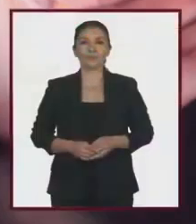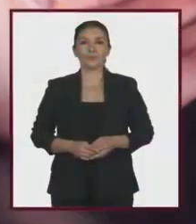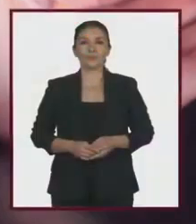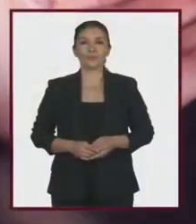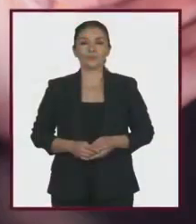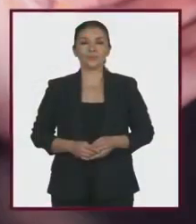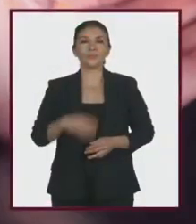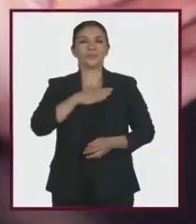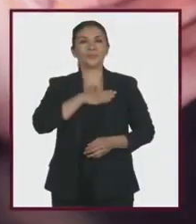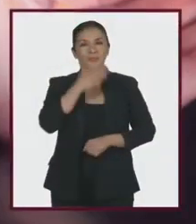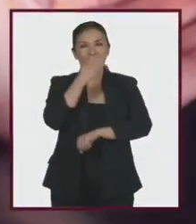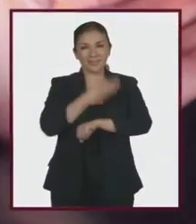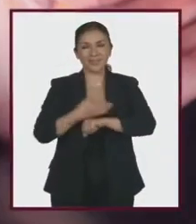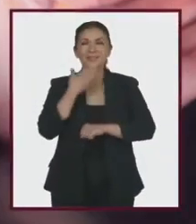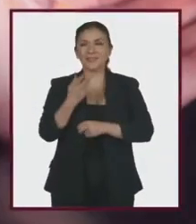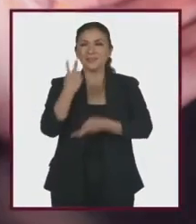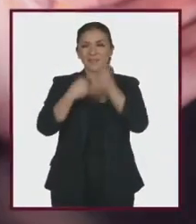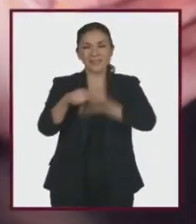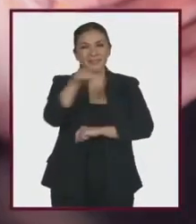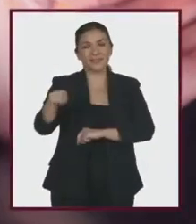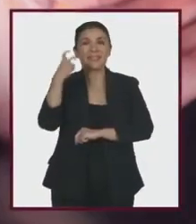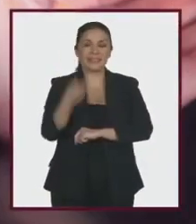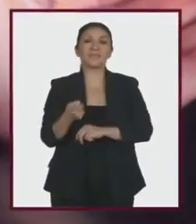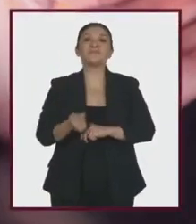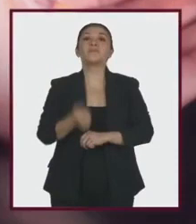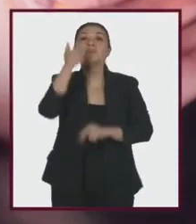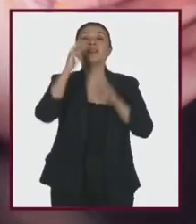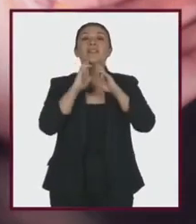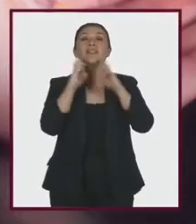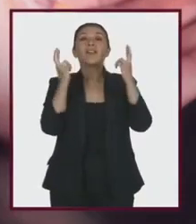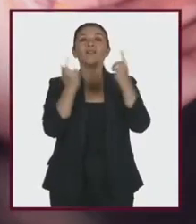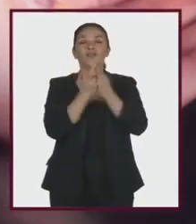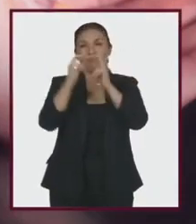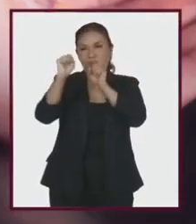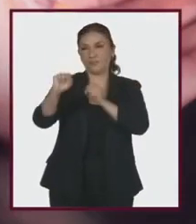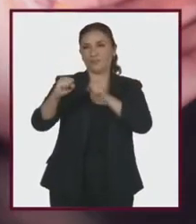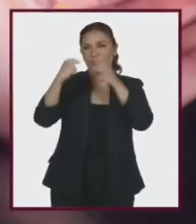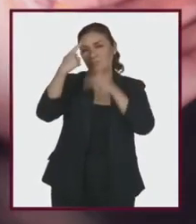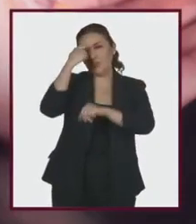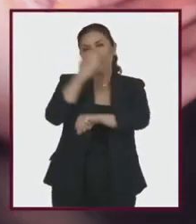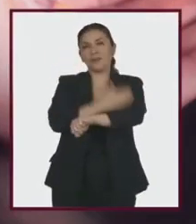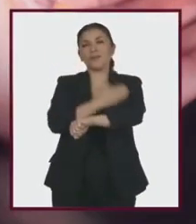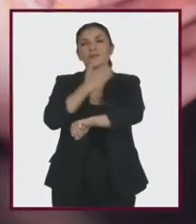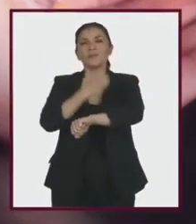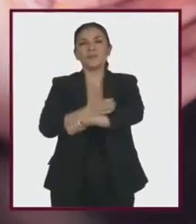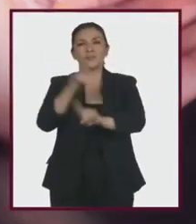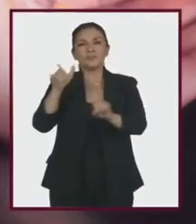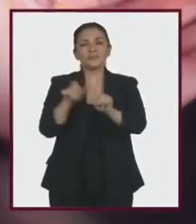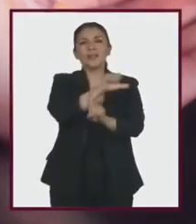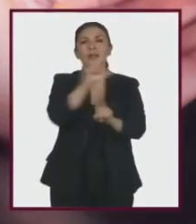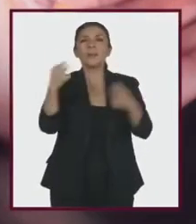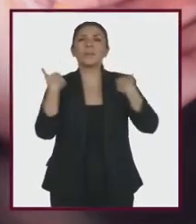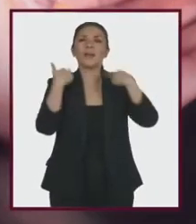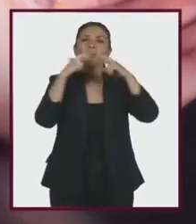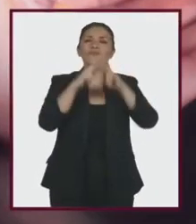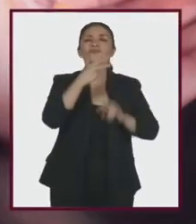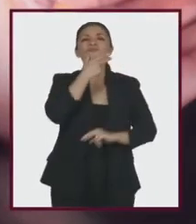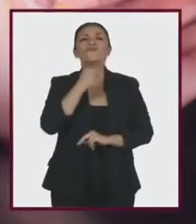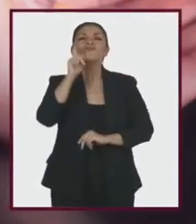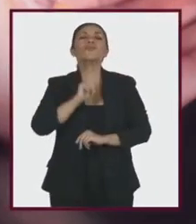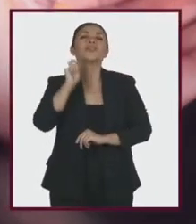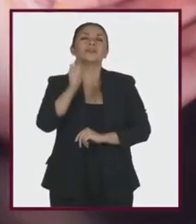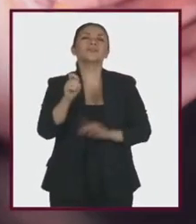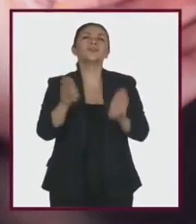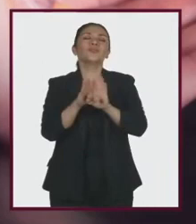Buenas tardes, bienvenidas y bienvenidos a esta primera sesión virtual de acompañamiento a maestros y maestras como parte